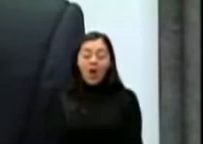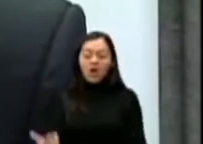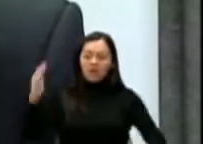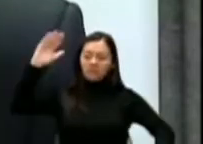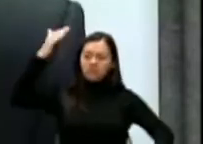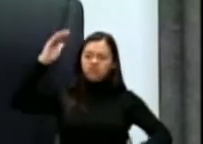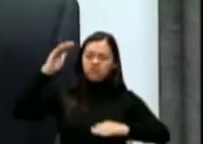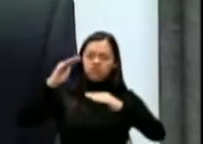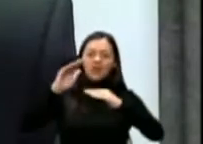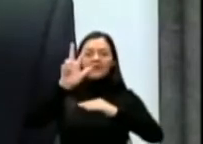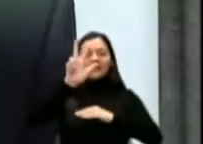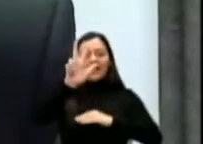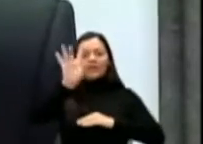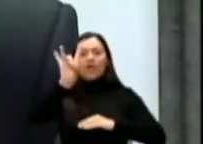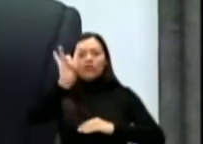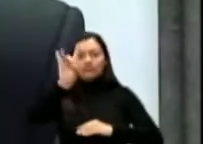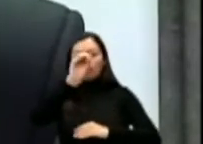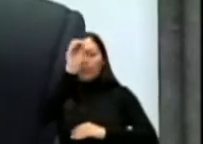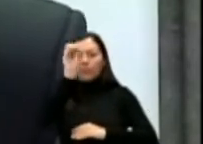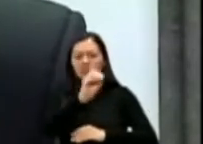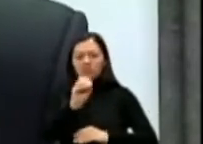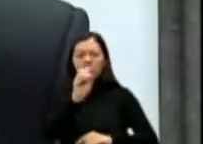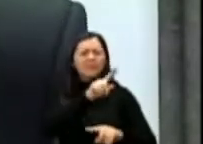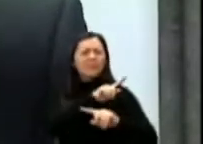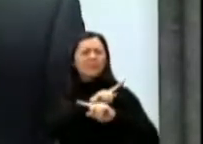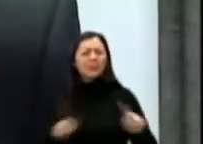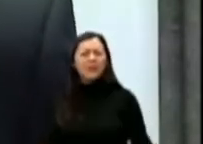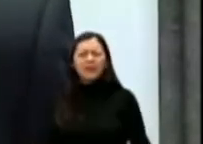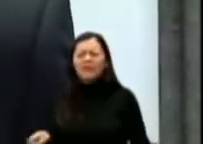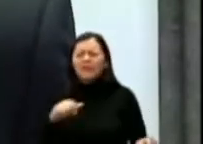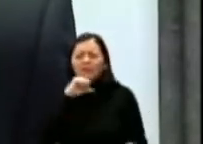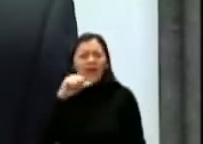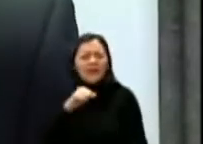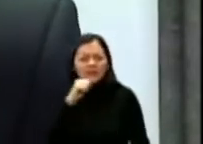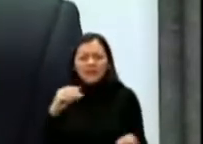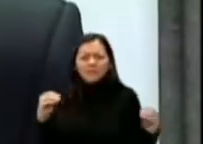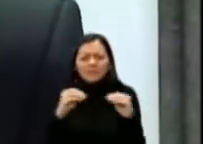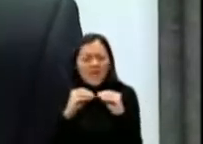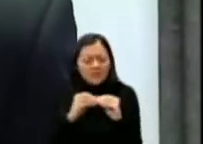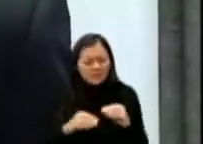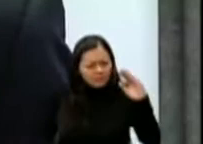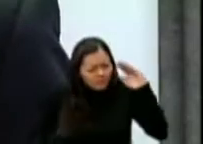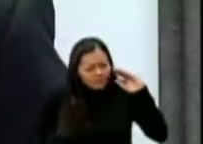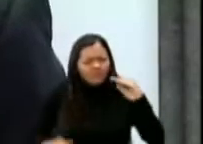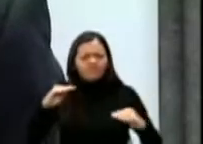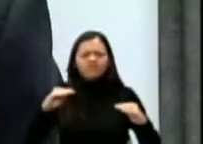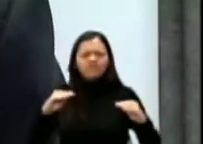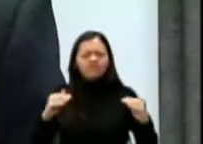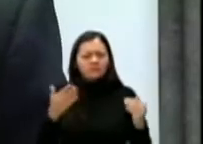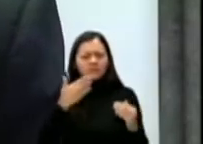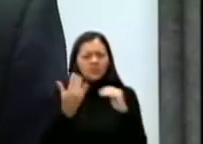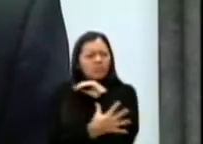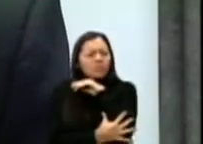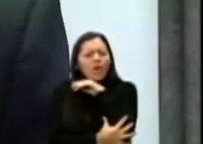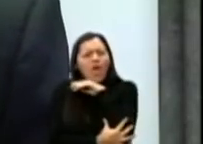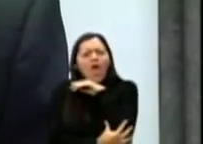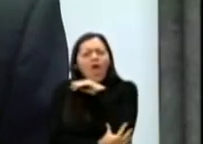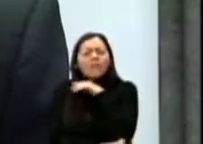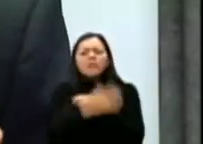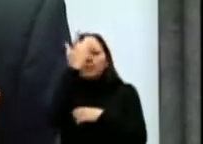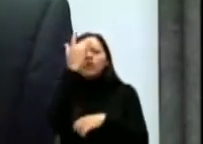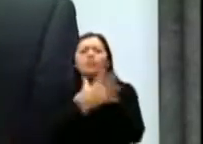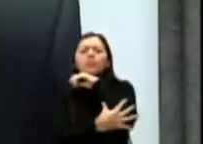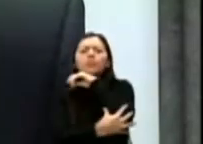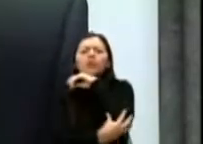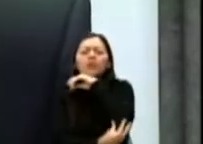todavía estamos lejos de los indicadores de pobreza del resto del país y tenemos que decir también que esa pobreza se concentra más de nuestros